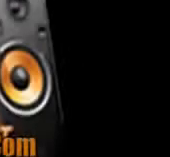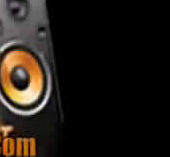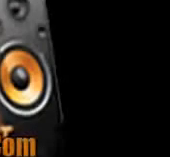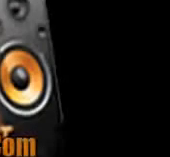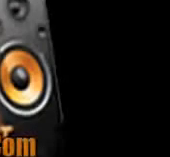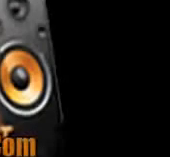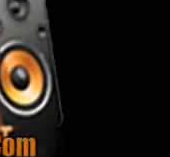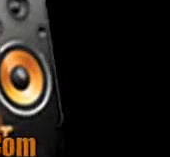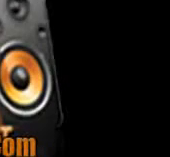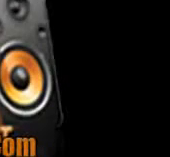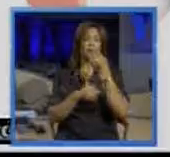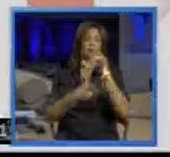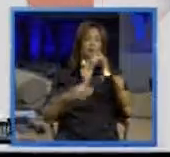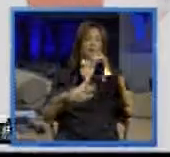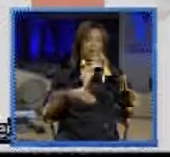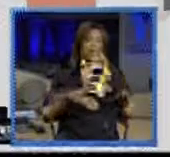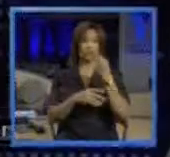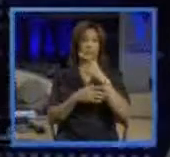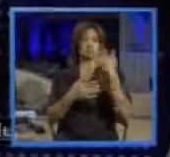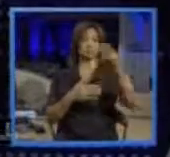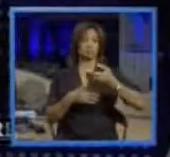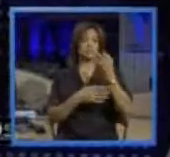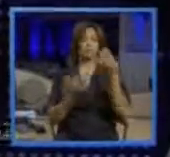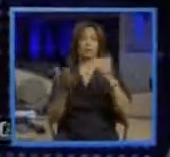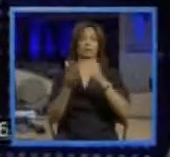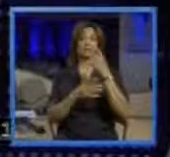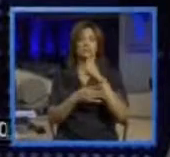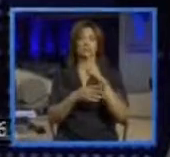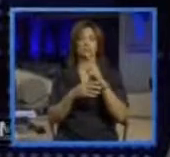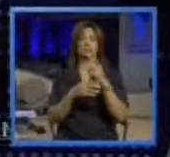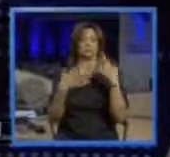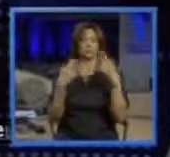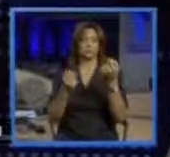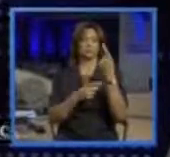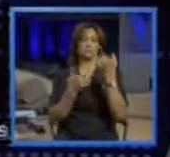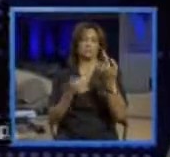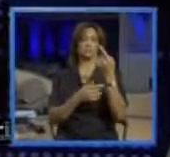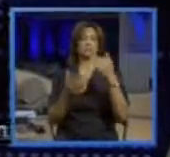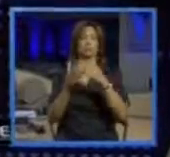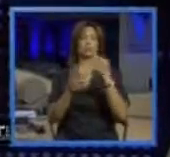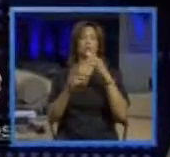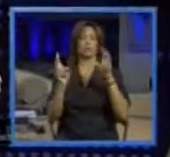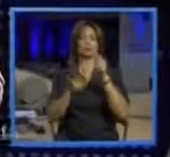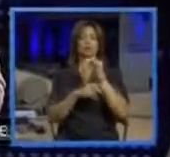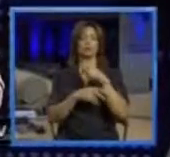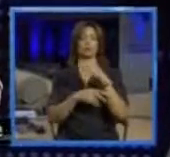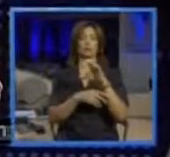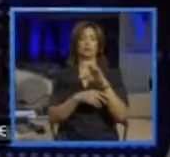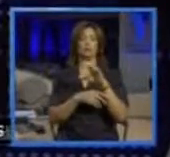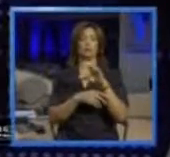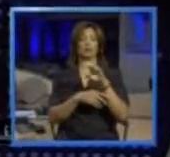Flow de barrio punto net amigos bienvenidos nueva vez al segmento en salud hoy abordaremos el tema de la